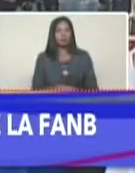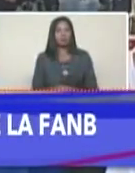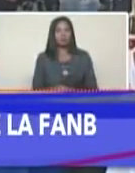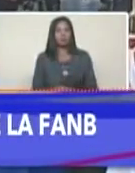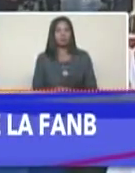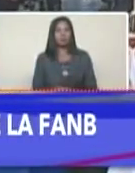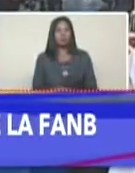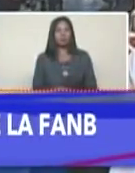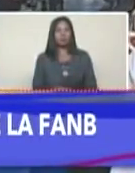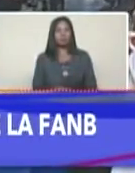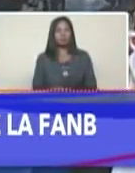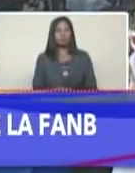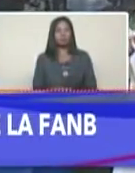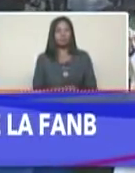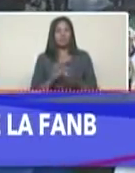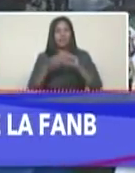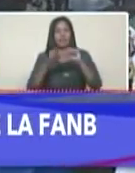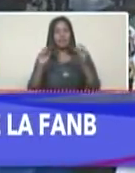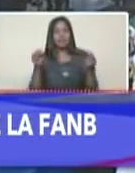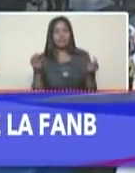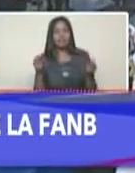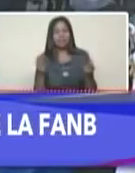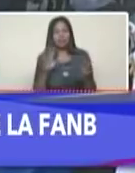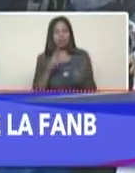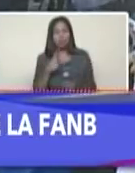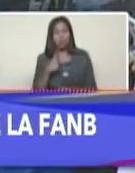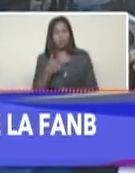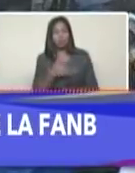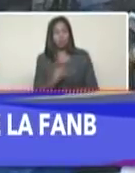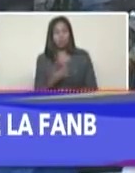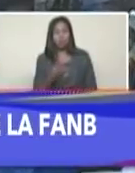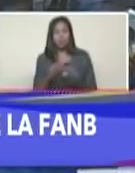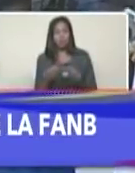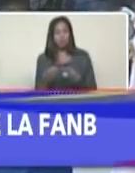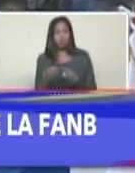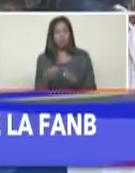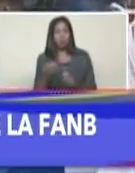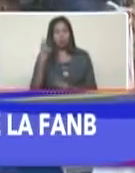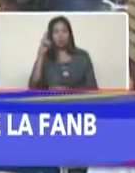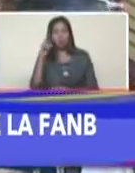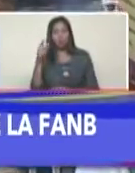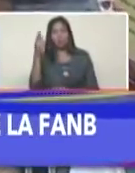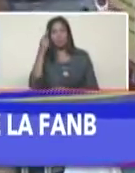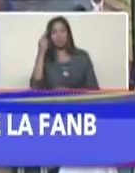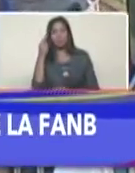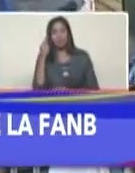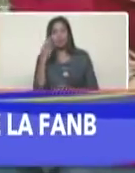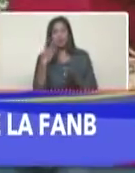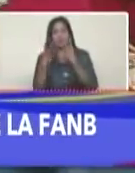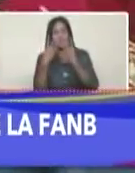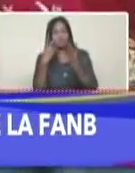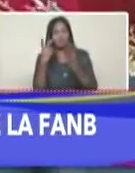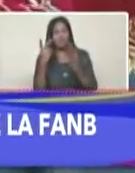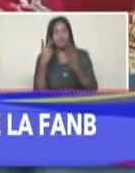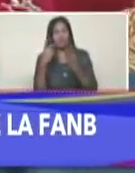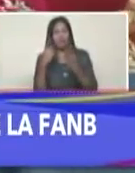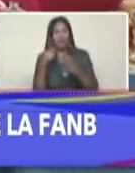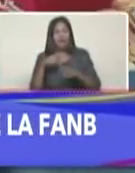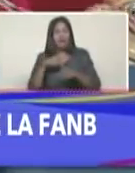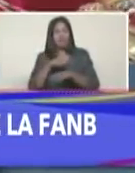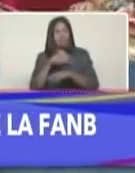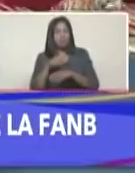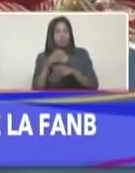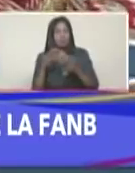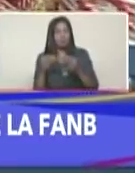de micros en cadena. Yo quiero que todos estos días en que dure la feria, la primera feria de